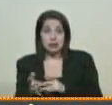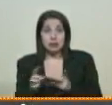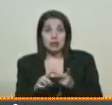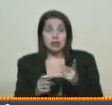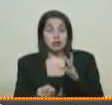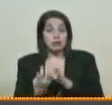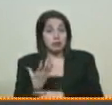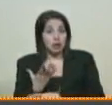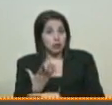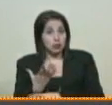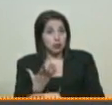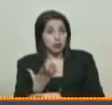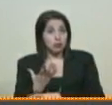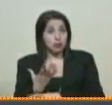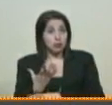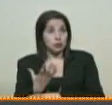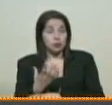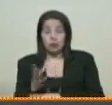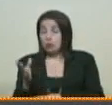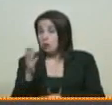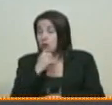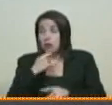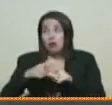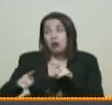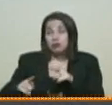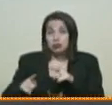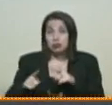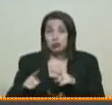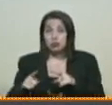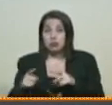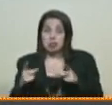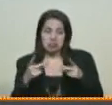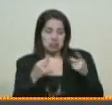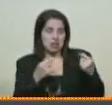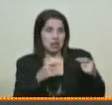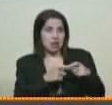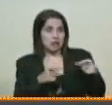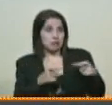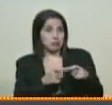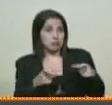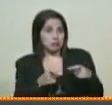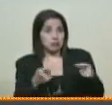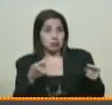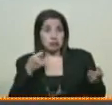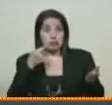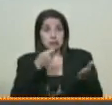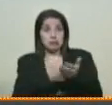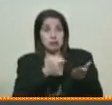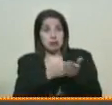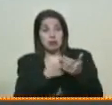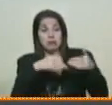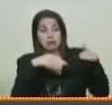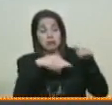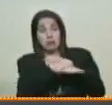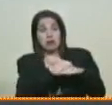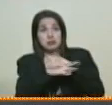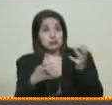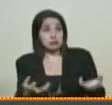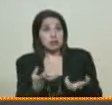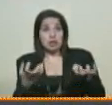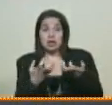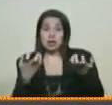mayo. No hay excusa para que su billetico en efectivo lo ponga en su cuenta, si no se le quemen las